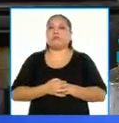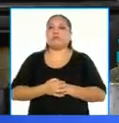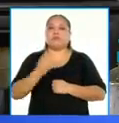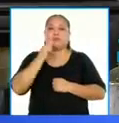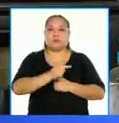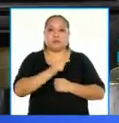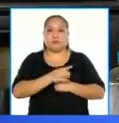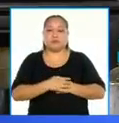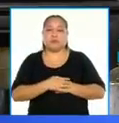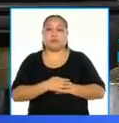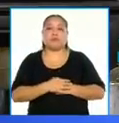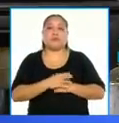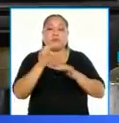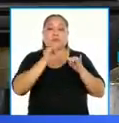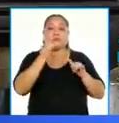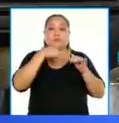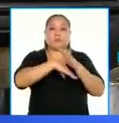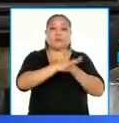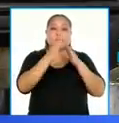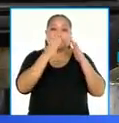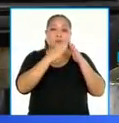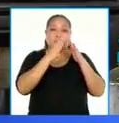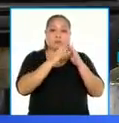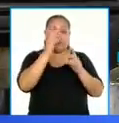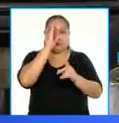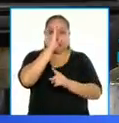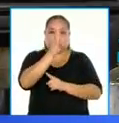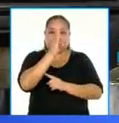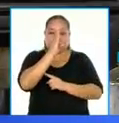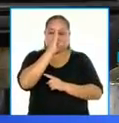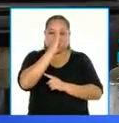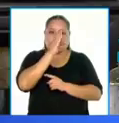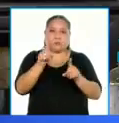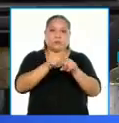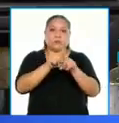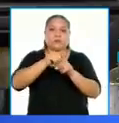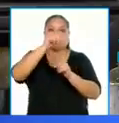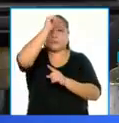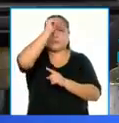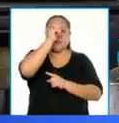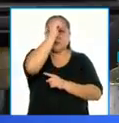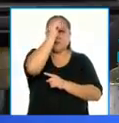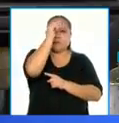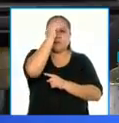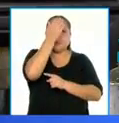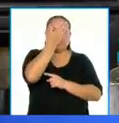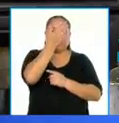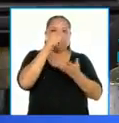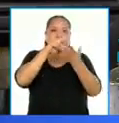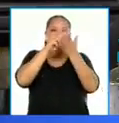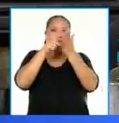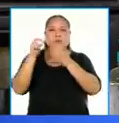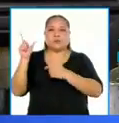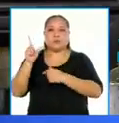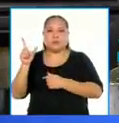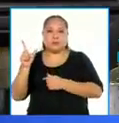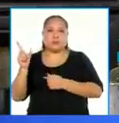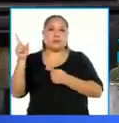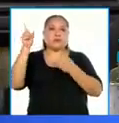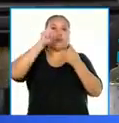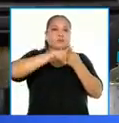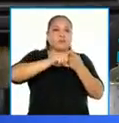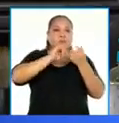esta inmovilización social estricta también será el día domingo. O sea, de lunes